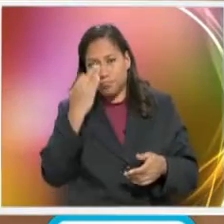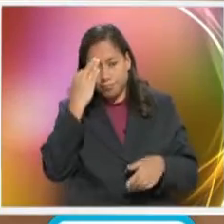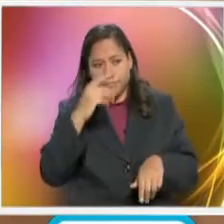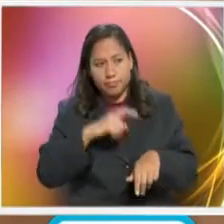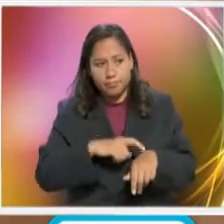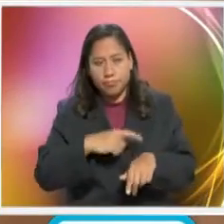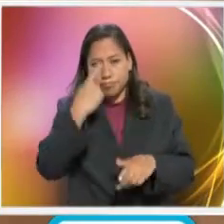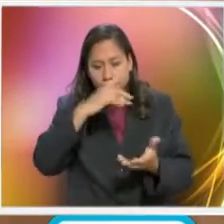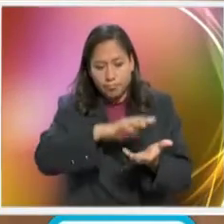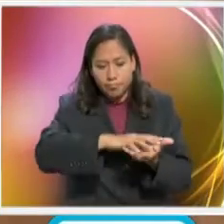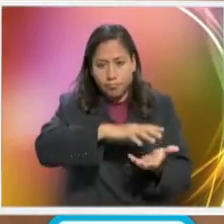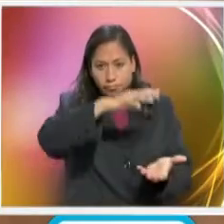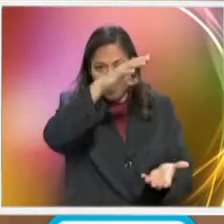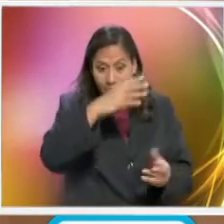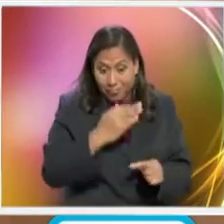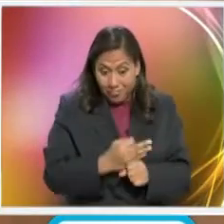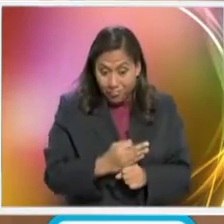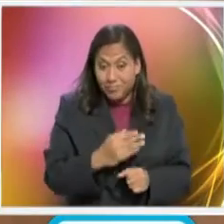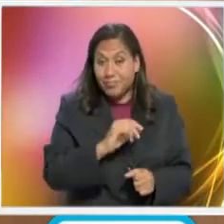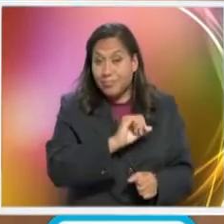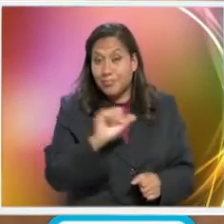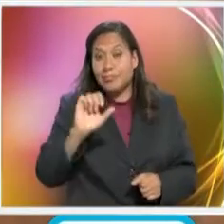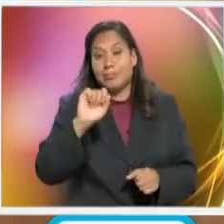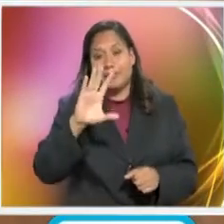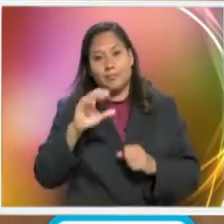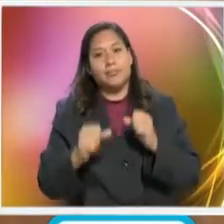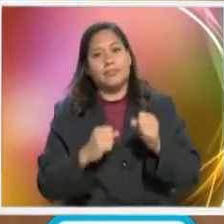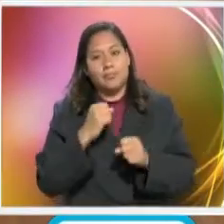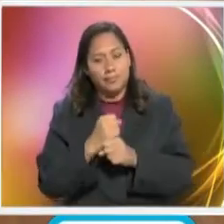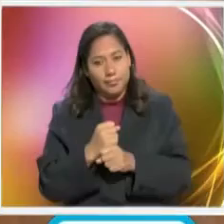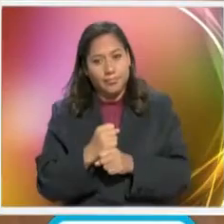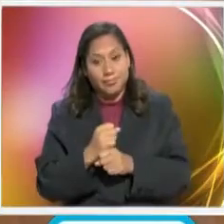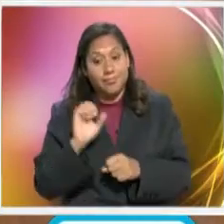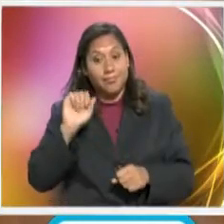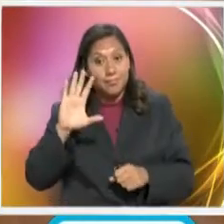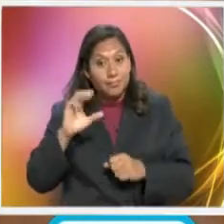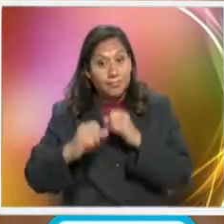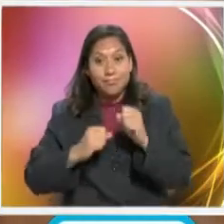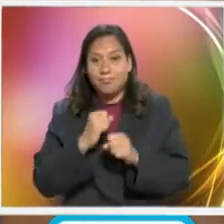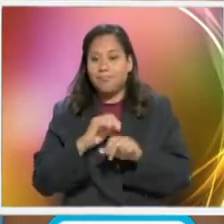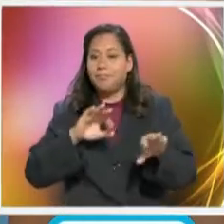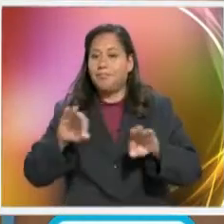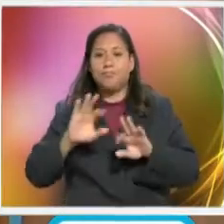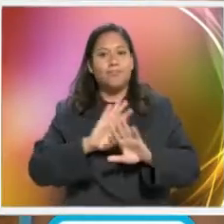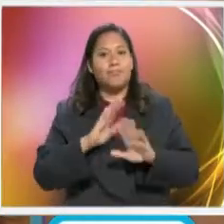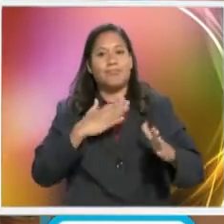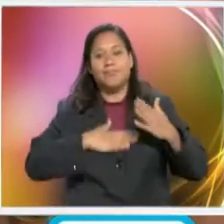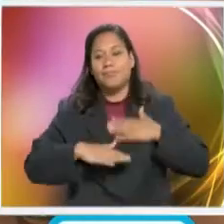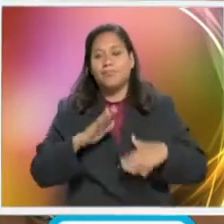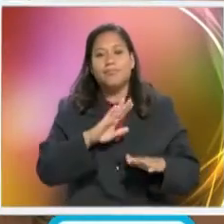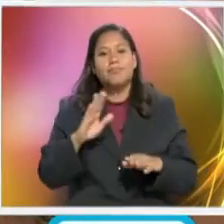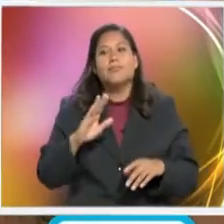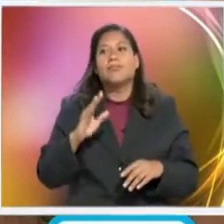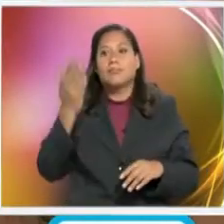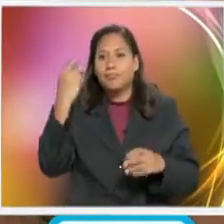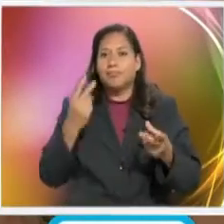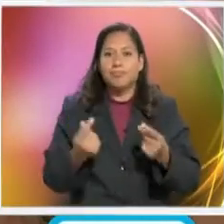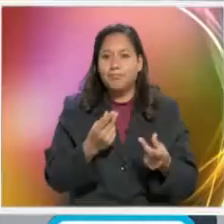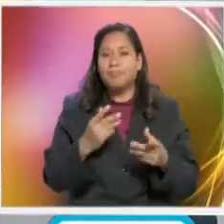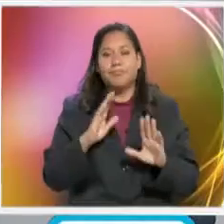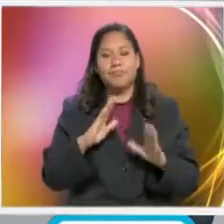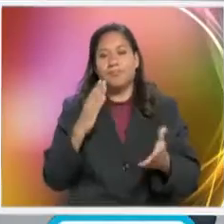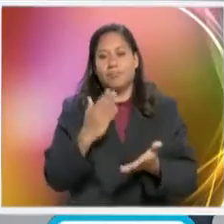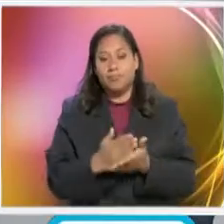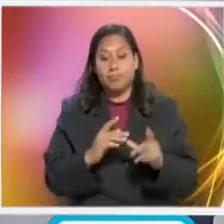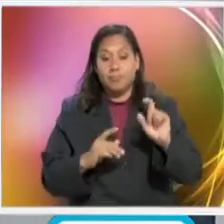para acumularlo desde ahorita hasta los 65 años. Sí. A los 65 años dejas de trabajar o dejas de ser productivo como estabas antes. Vas a